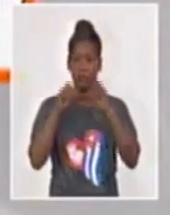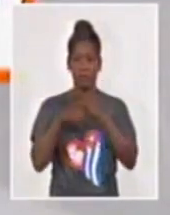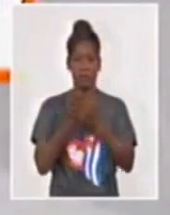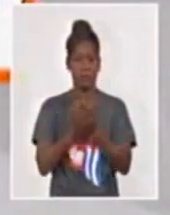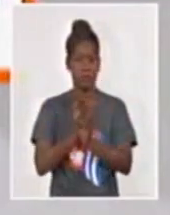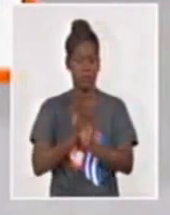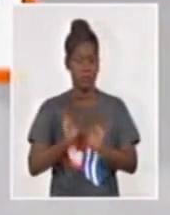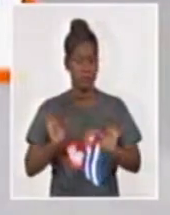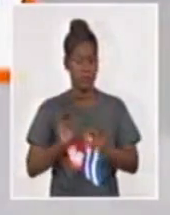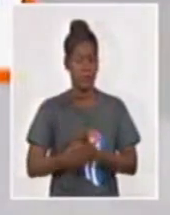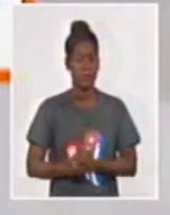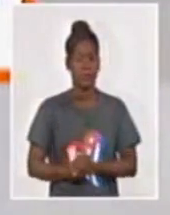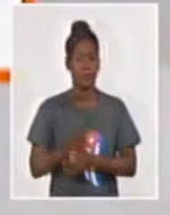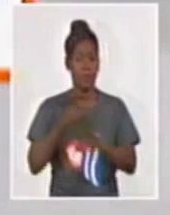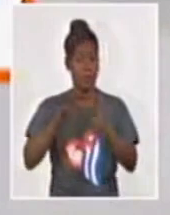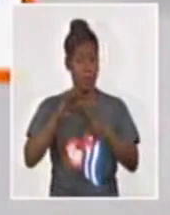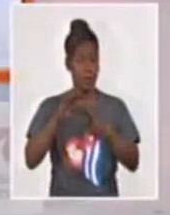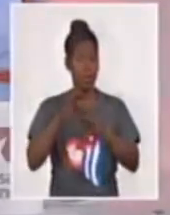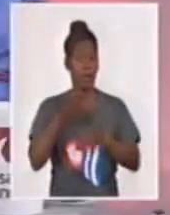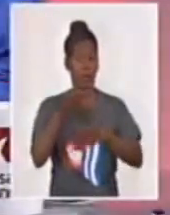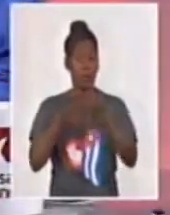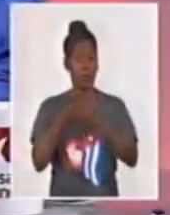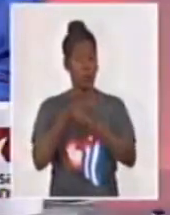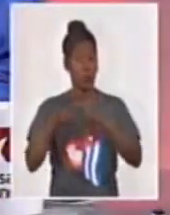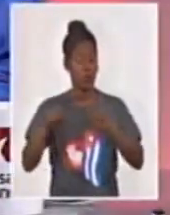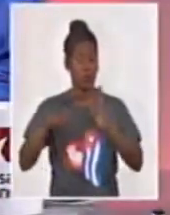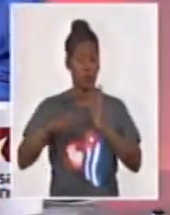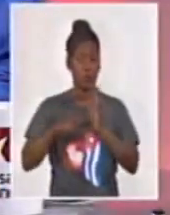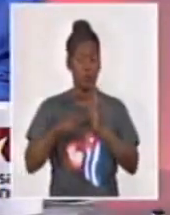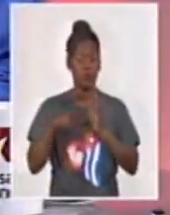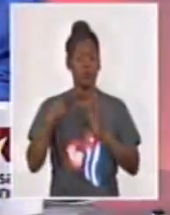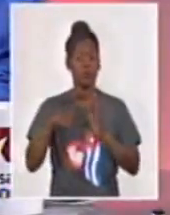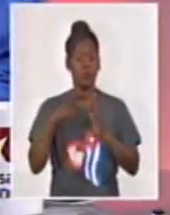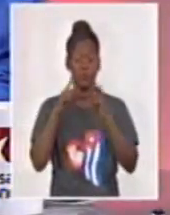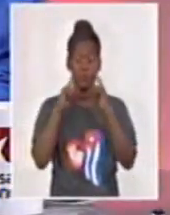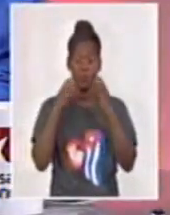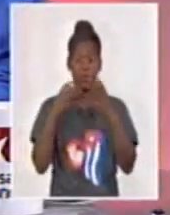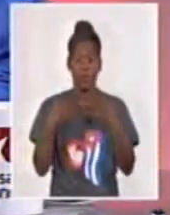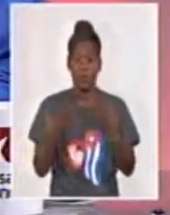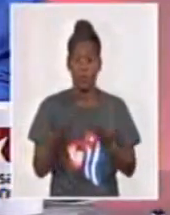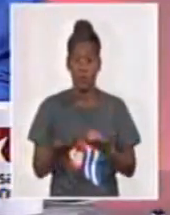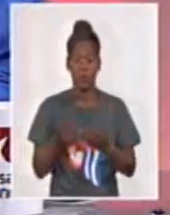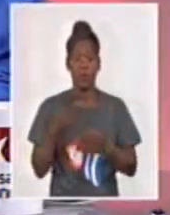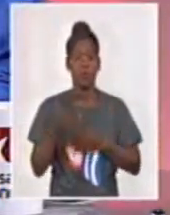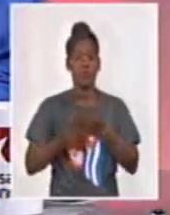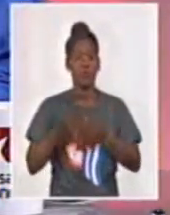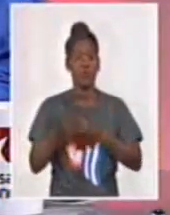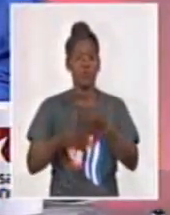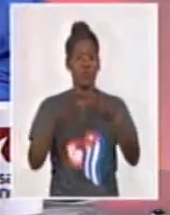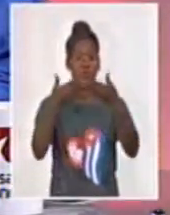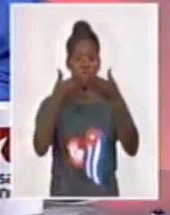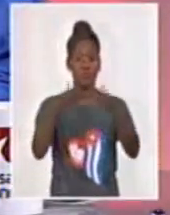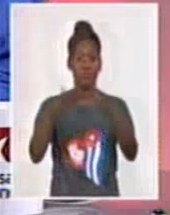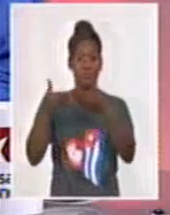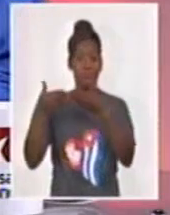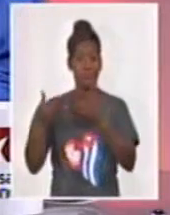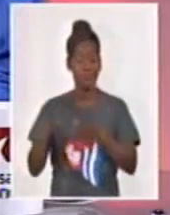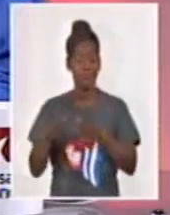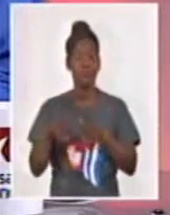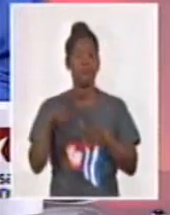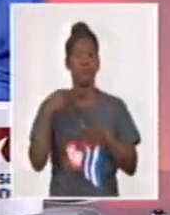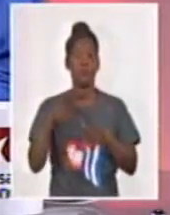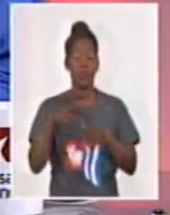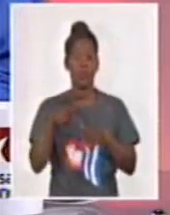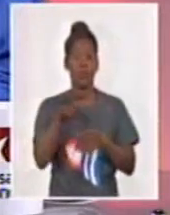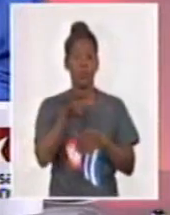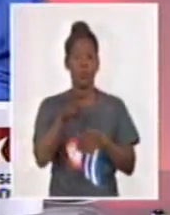elementos imprescindibles, ¿no?, que hay que tener en cuenta para este proceso de apertura gradual, o sea, evitar las